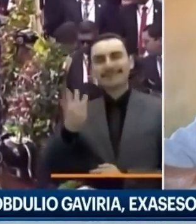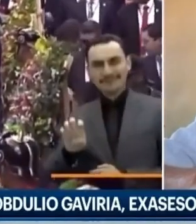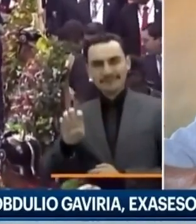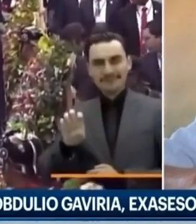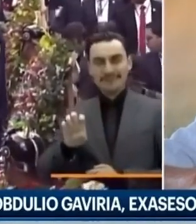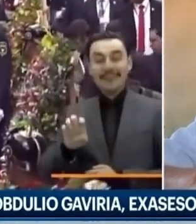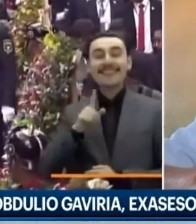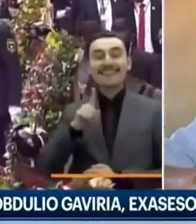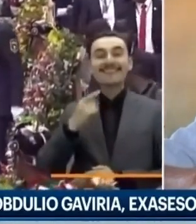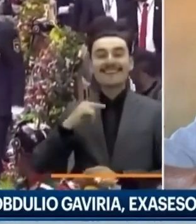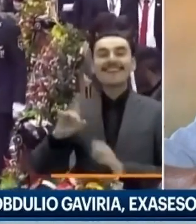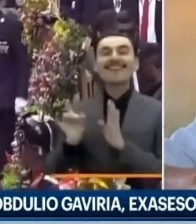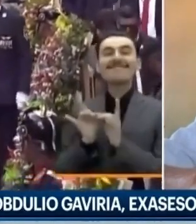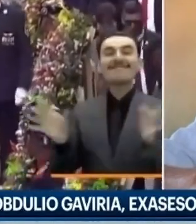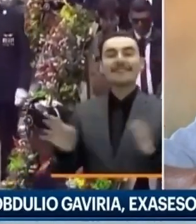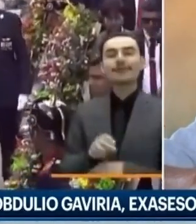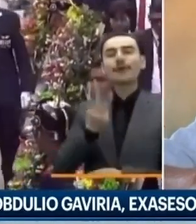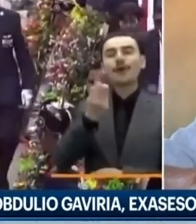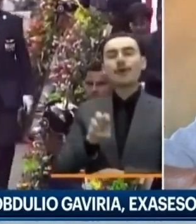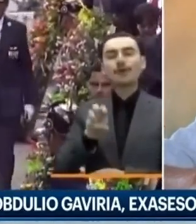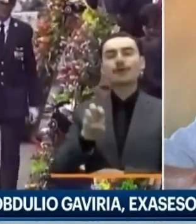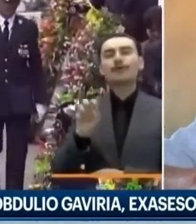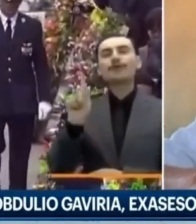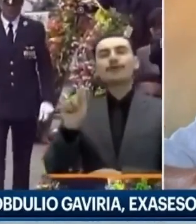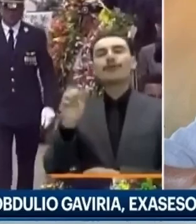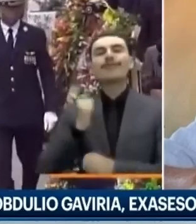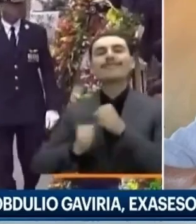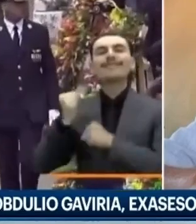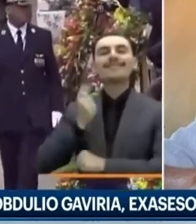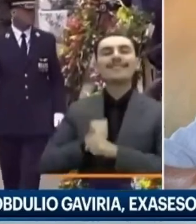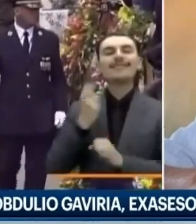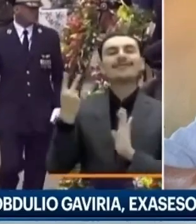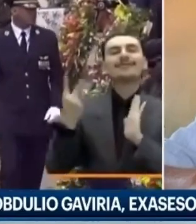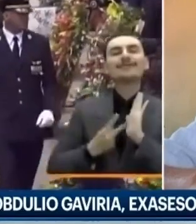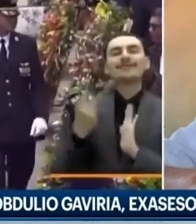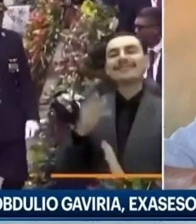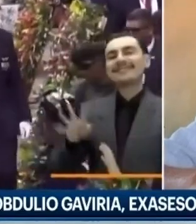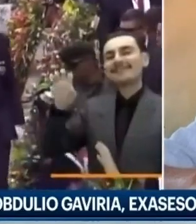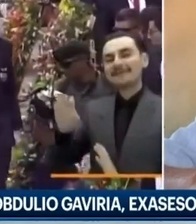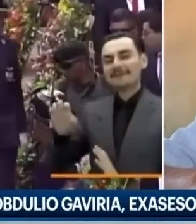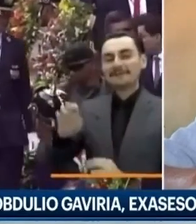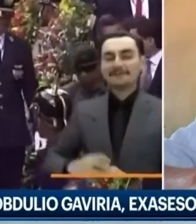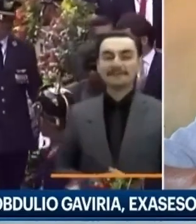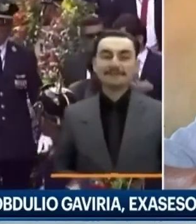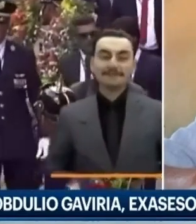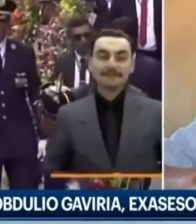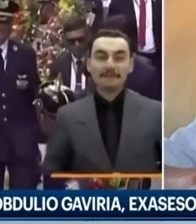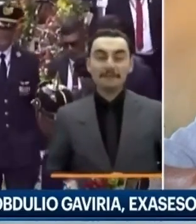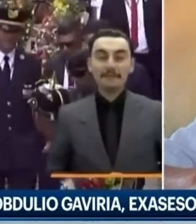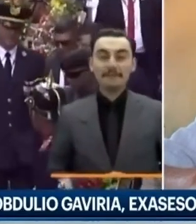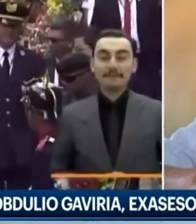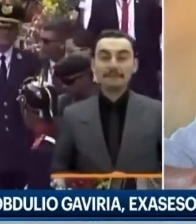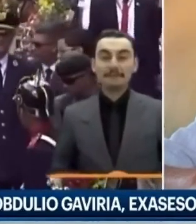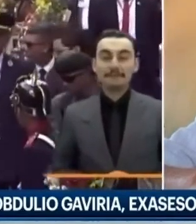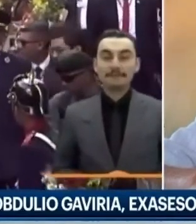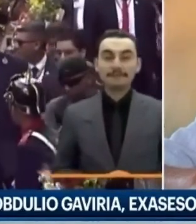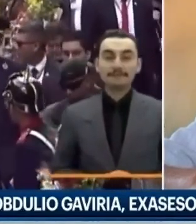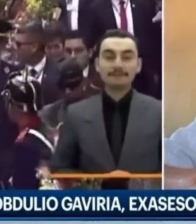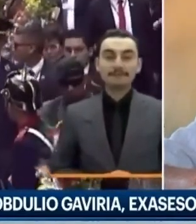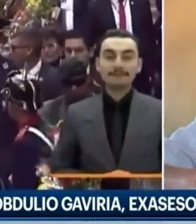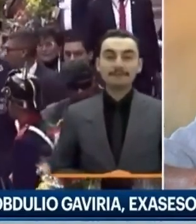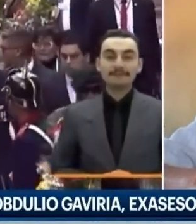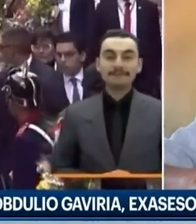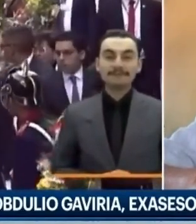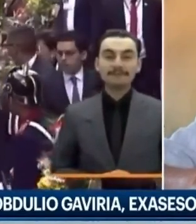que se va a agudizar a partir del día de hoy. Para finalizar esta entrevista, señor José Julio Gaviria, le pregunto una